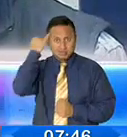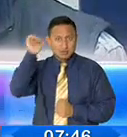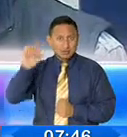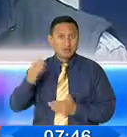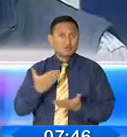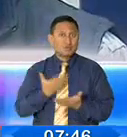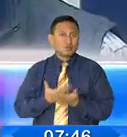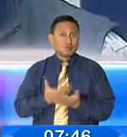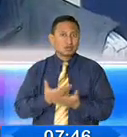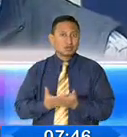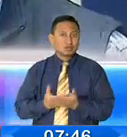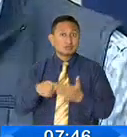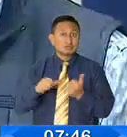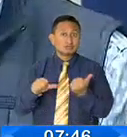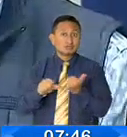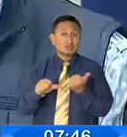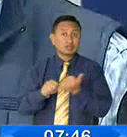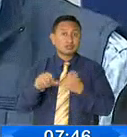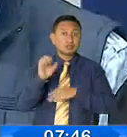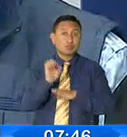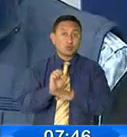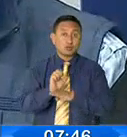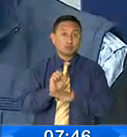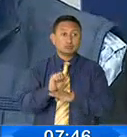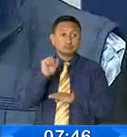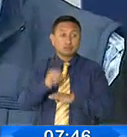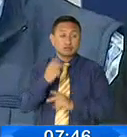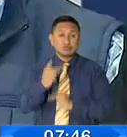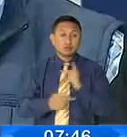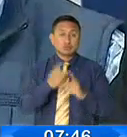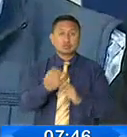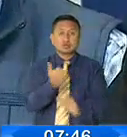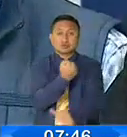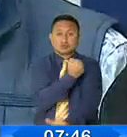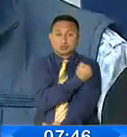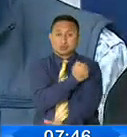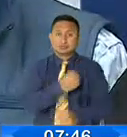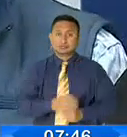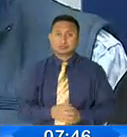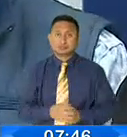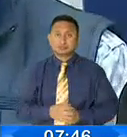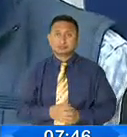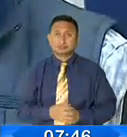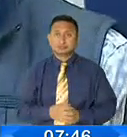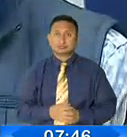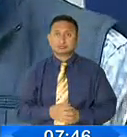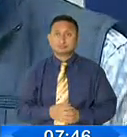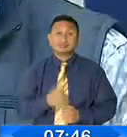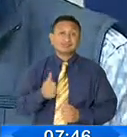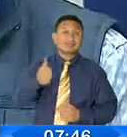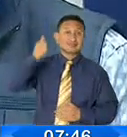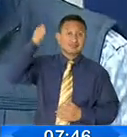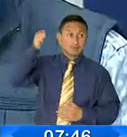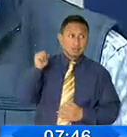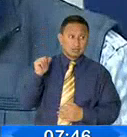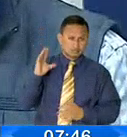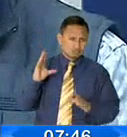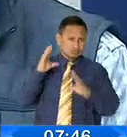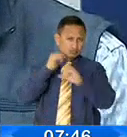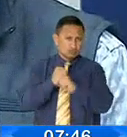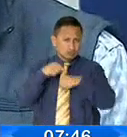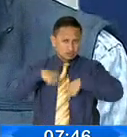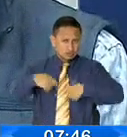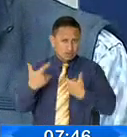de asesoría al Ecuador para el proceso de vacunación. Y el día de ayer, en la noche, he hecho